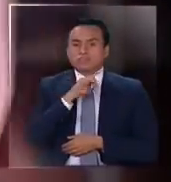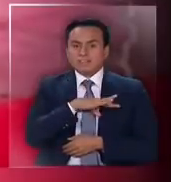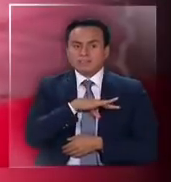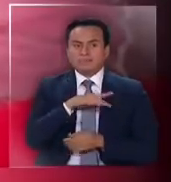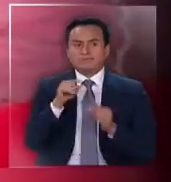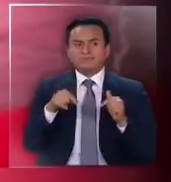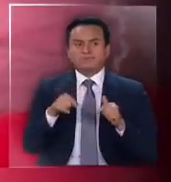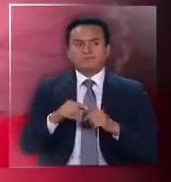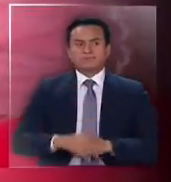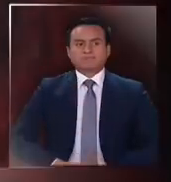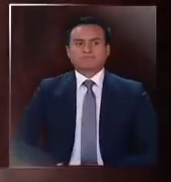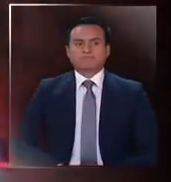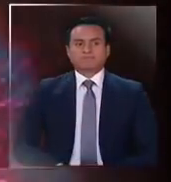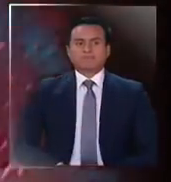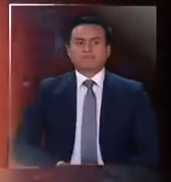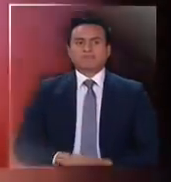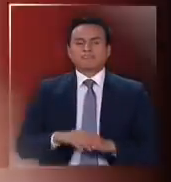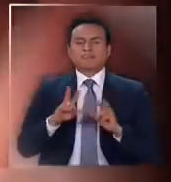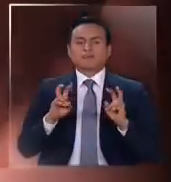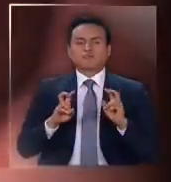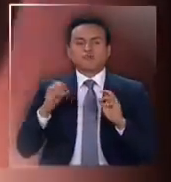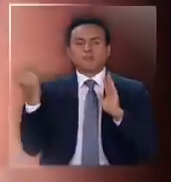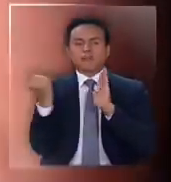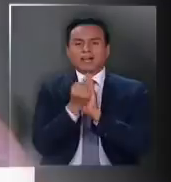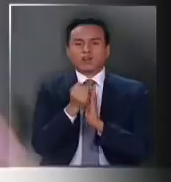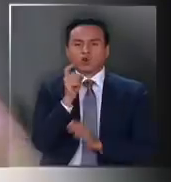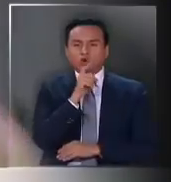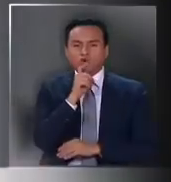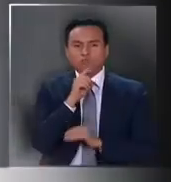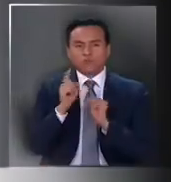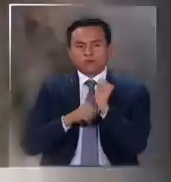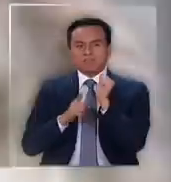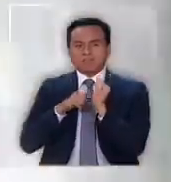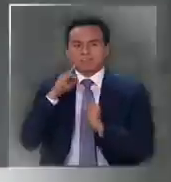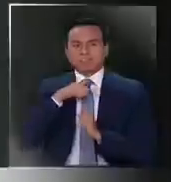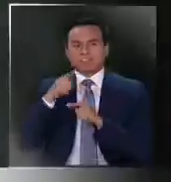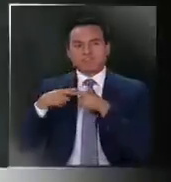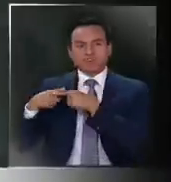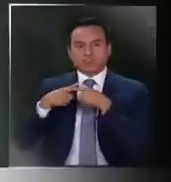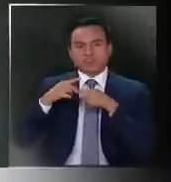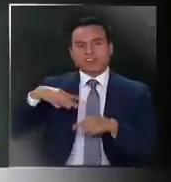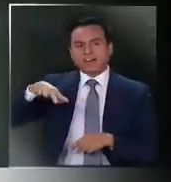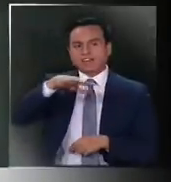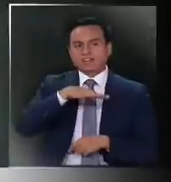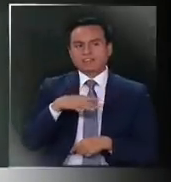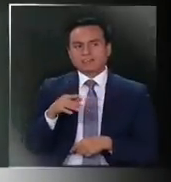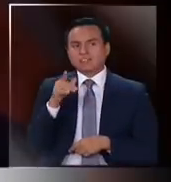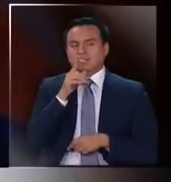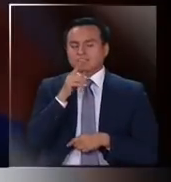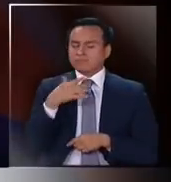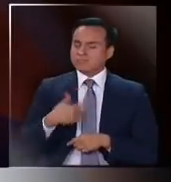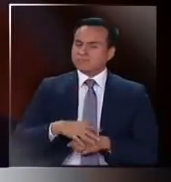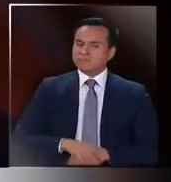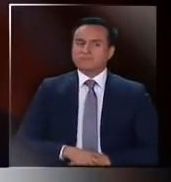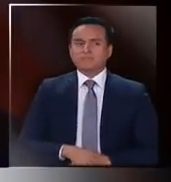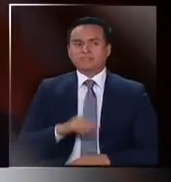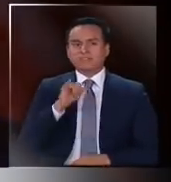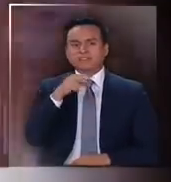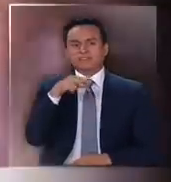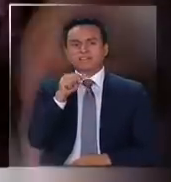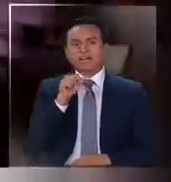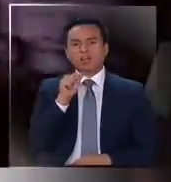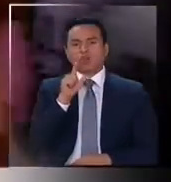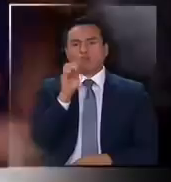Chile. Lo que ha marcado Rojo en la familia chilena, en la sociedad, es increíble. Yauna